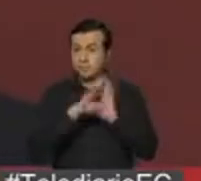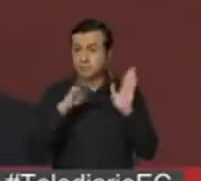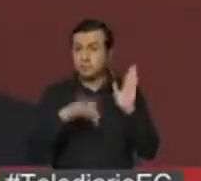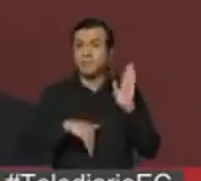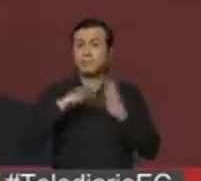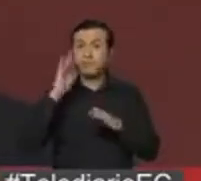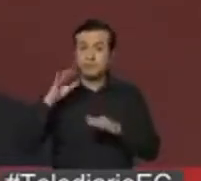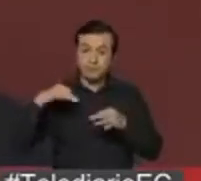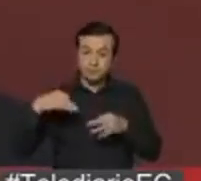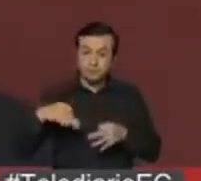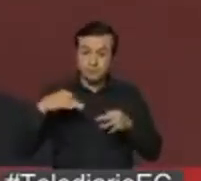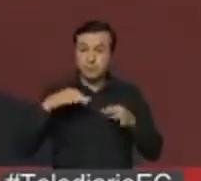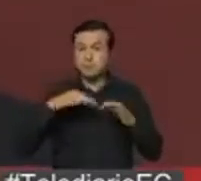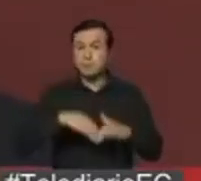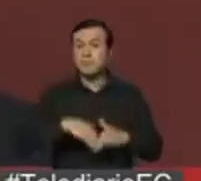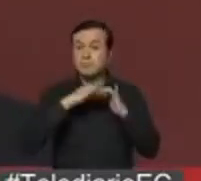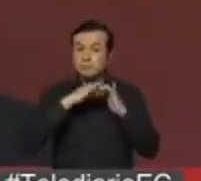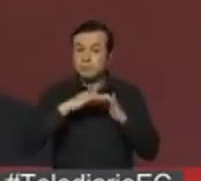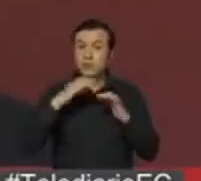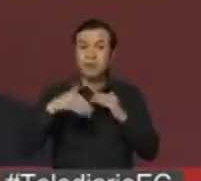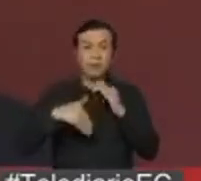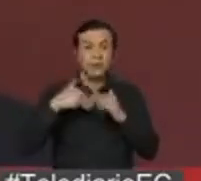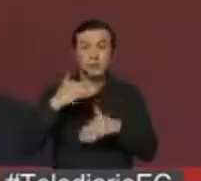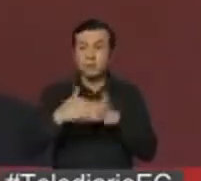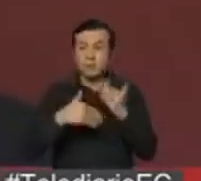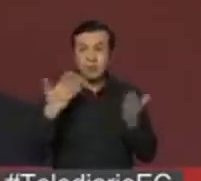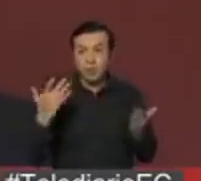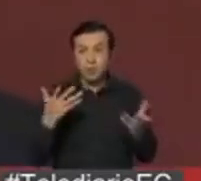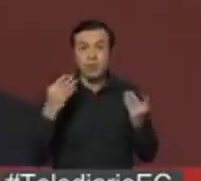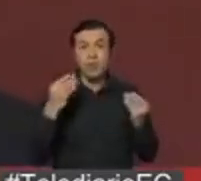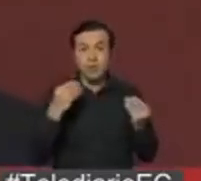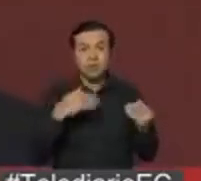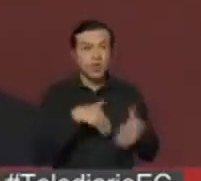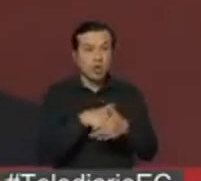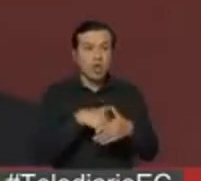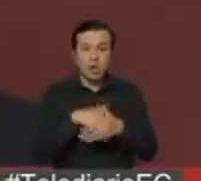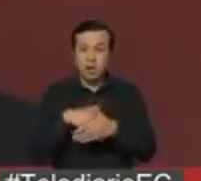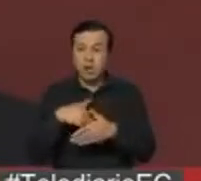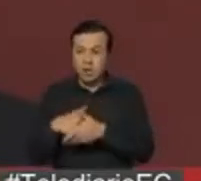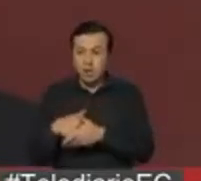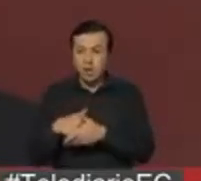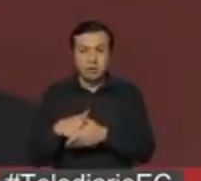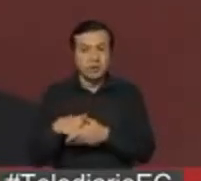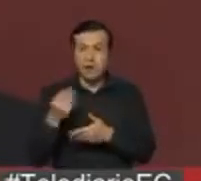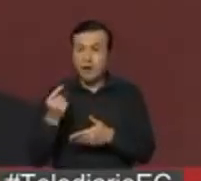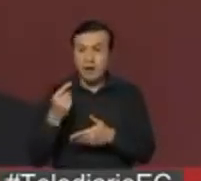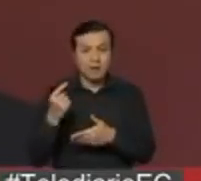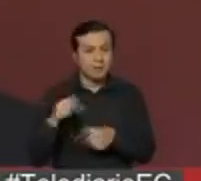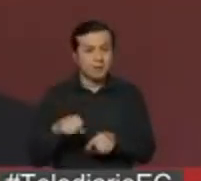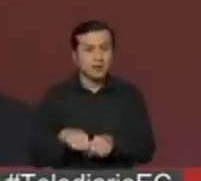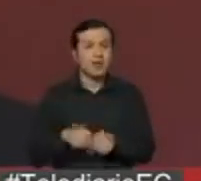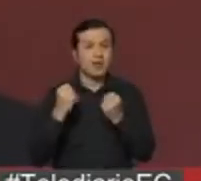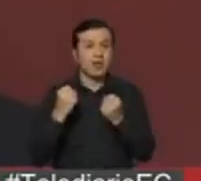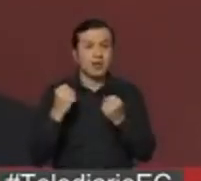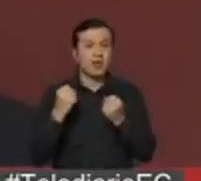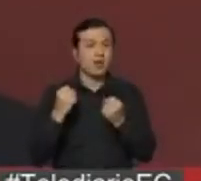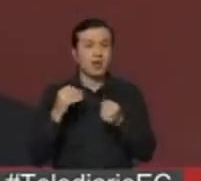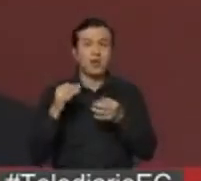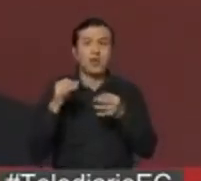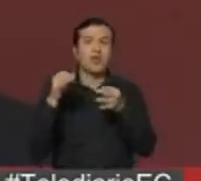nos demoremos en reactivar, en quitar las restricciones, en eliminar las restricciones de APO